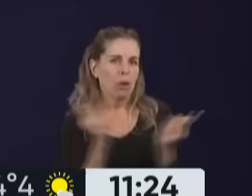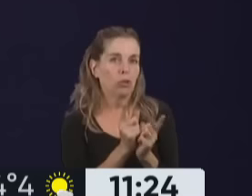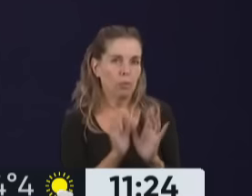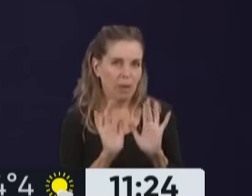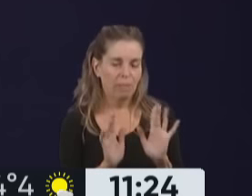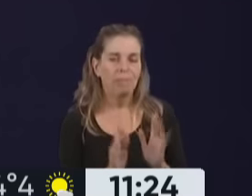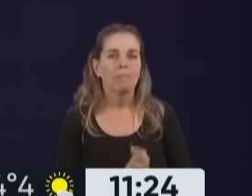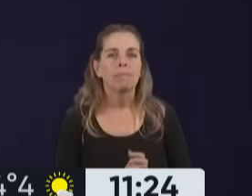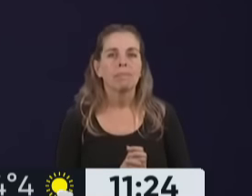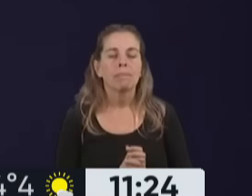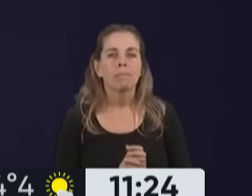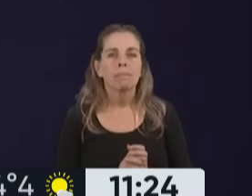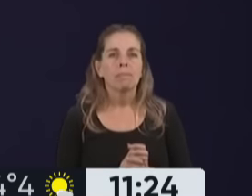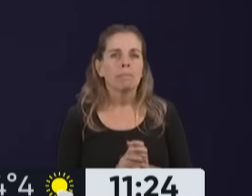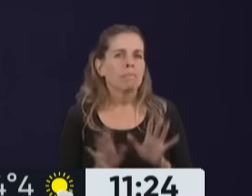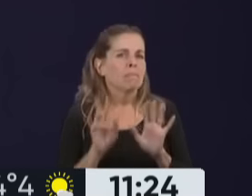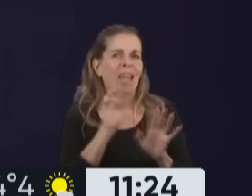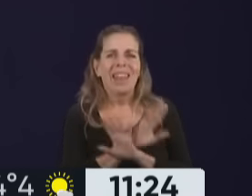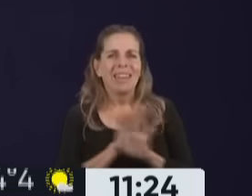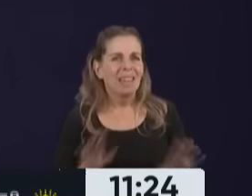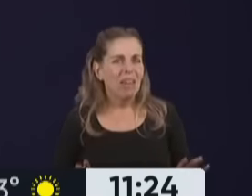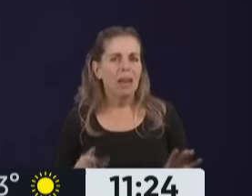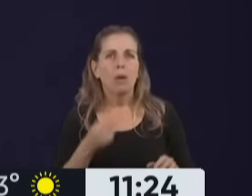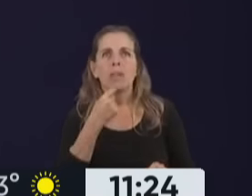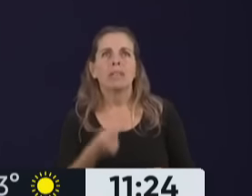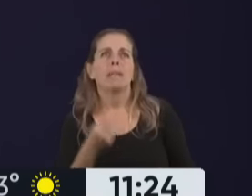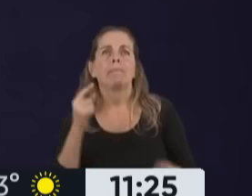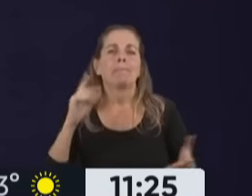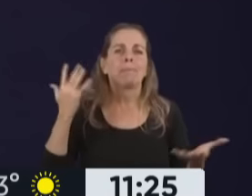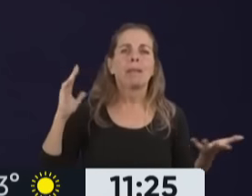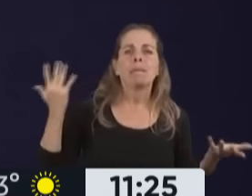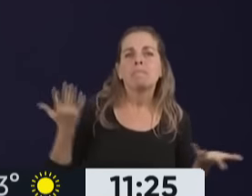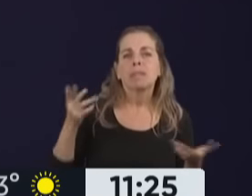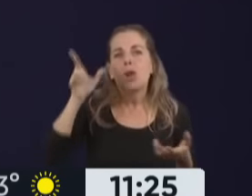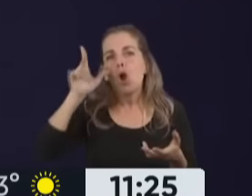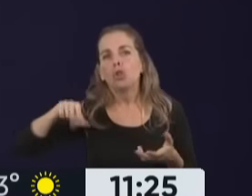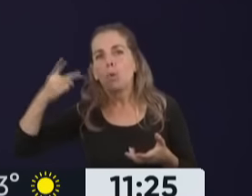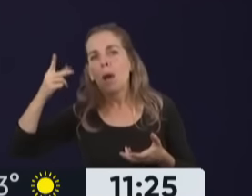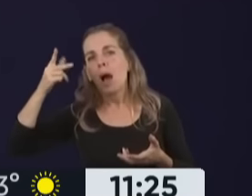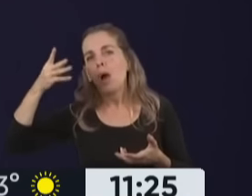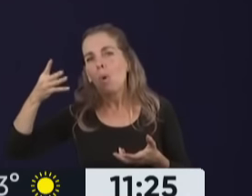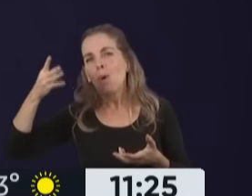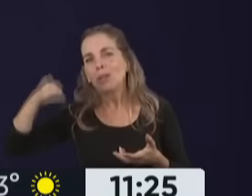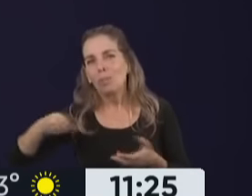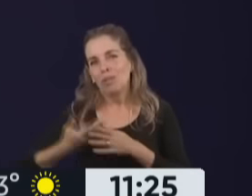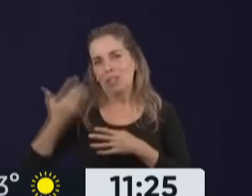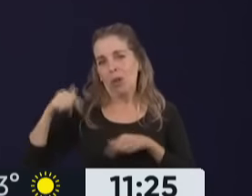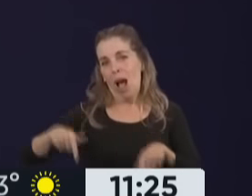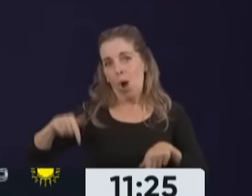la pregunta y no aburrirlos, absolutamente nada tiene que ver aquel 8,4% con este 8,8%.